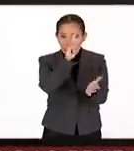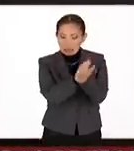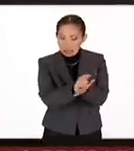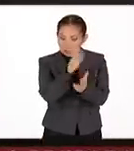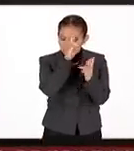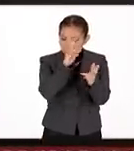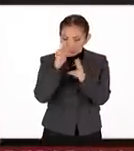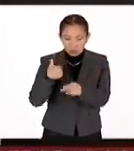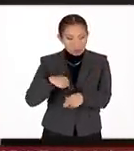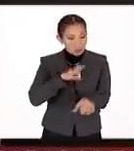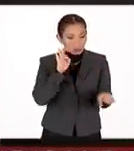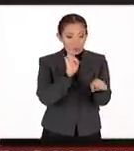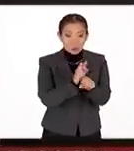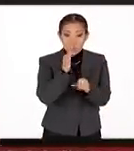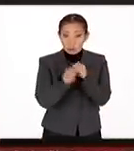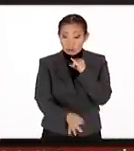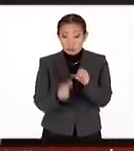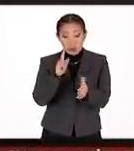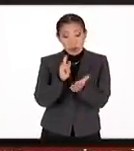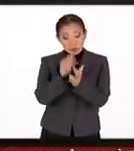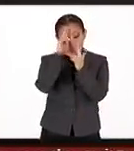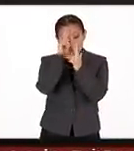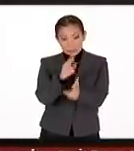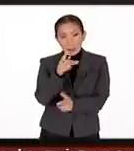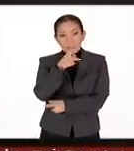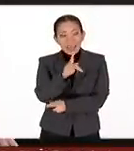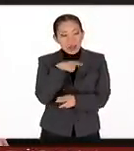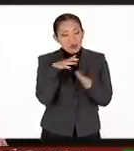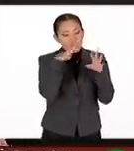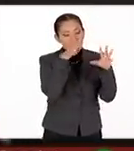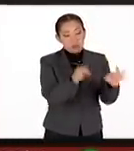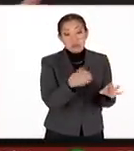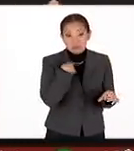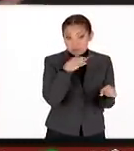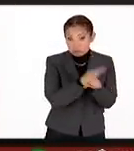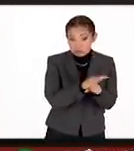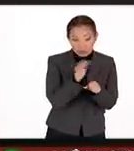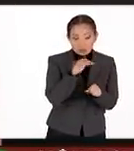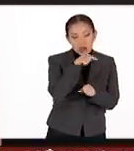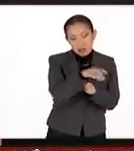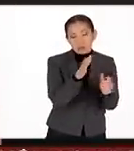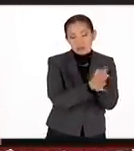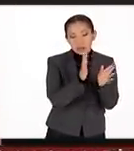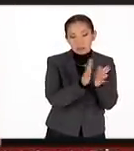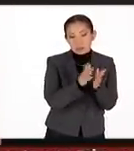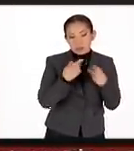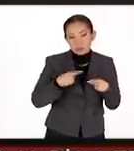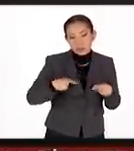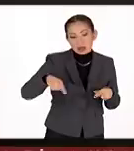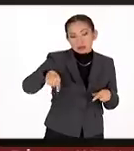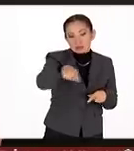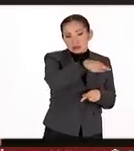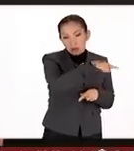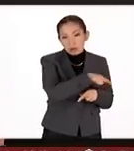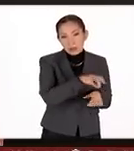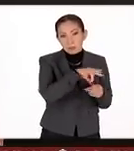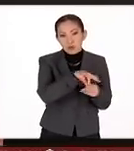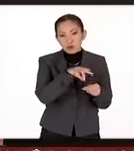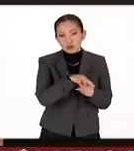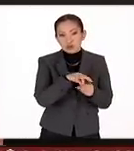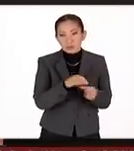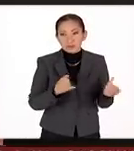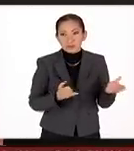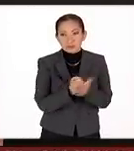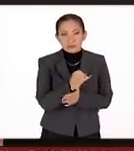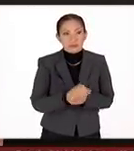a nosotros nos toca garantizar este último la legalidad pero la legitimidad no se garantiza si no hay esta participación social en en la votación en la toma